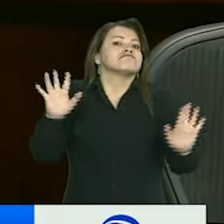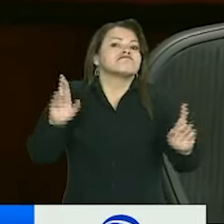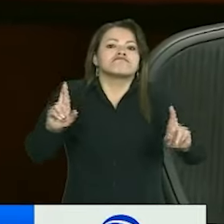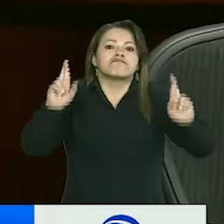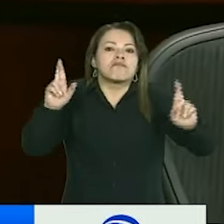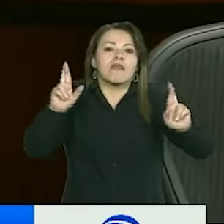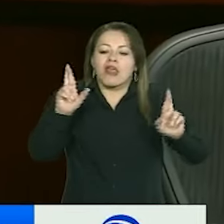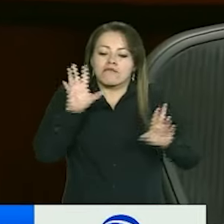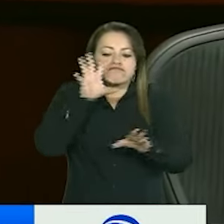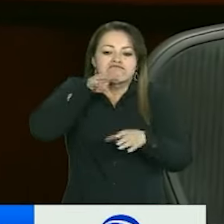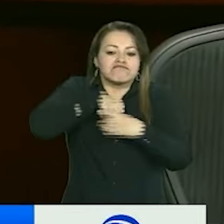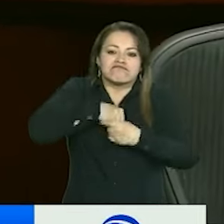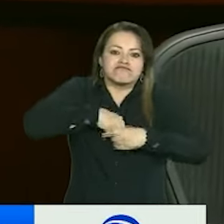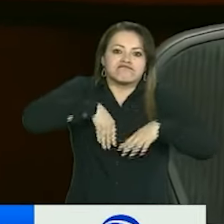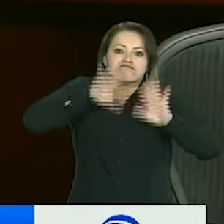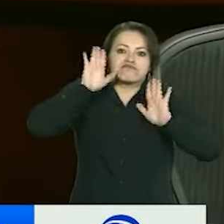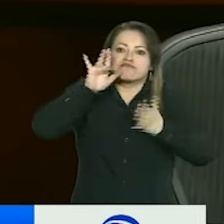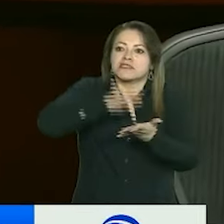intervención